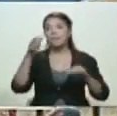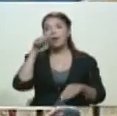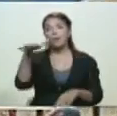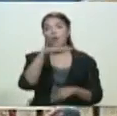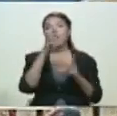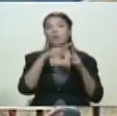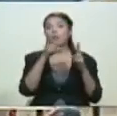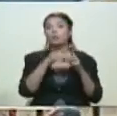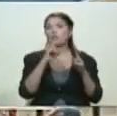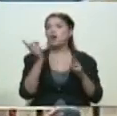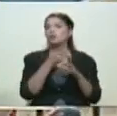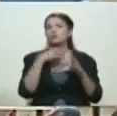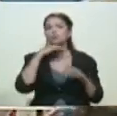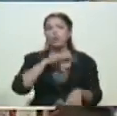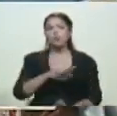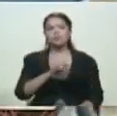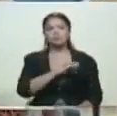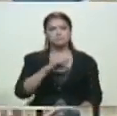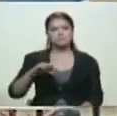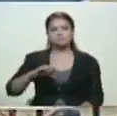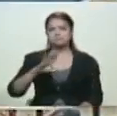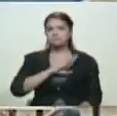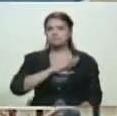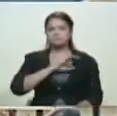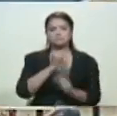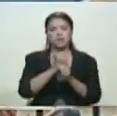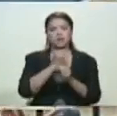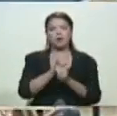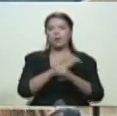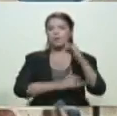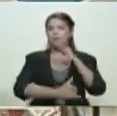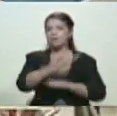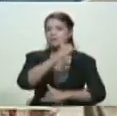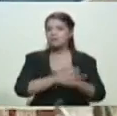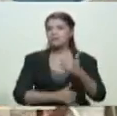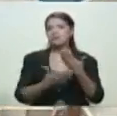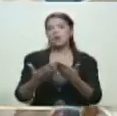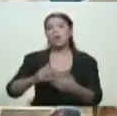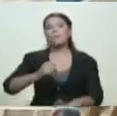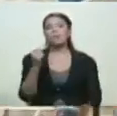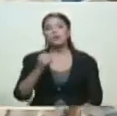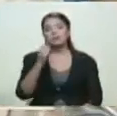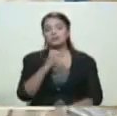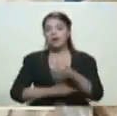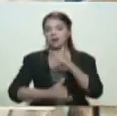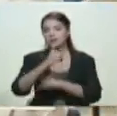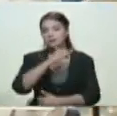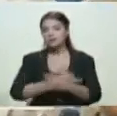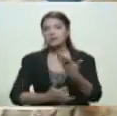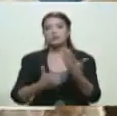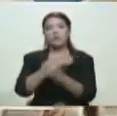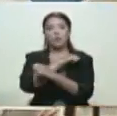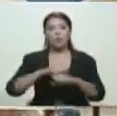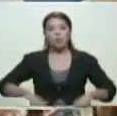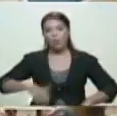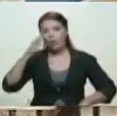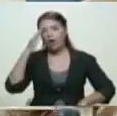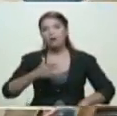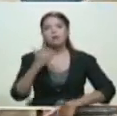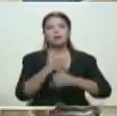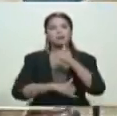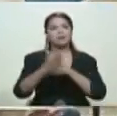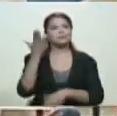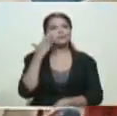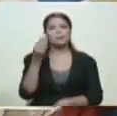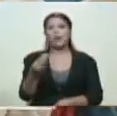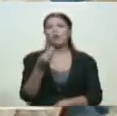conozca cada historia personal, cada funcionario herido, cada policía herido, cada guardia nacional herido, que se sepa